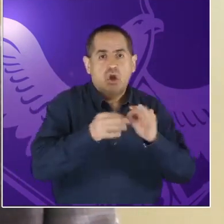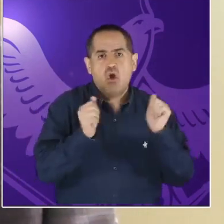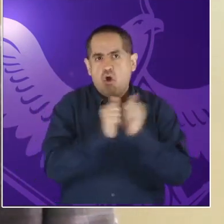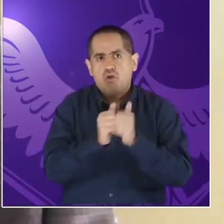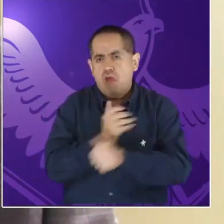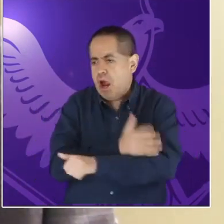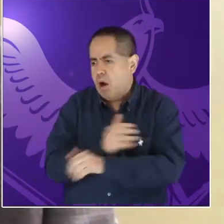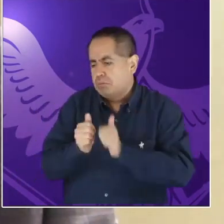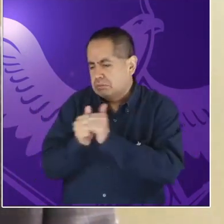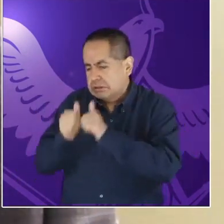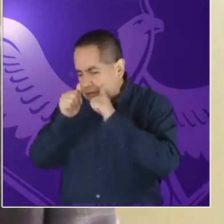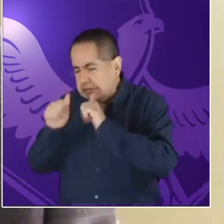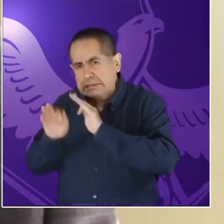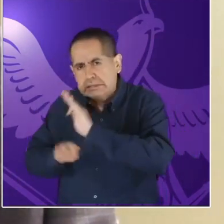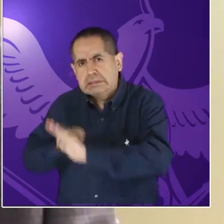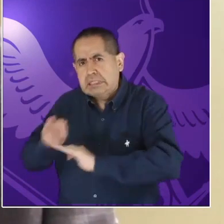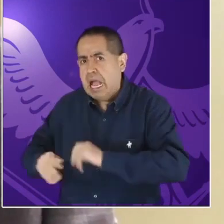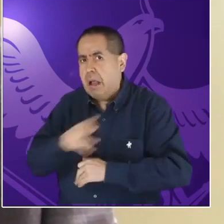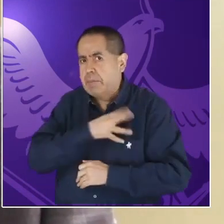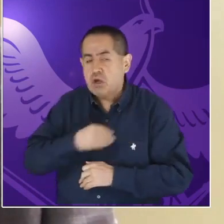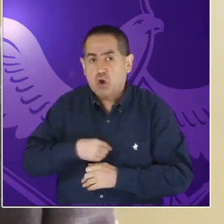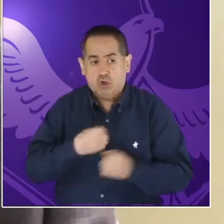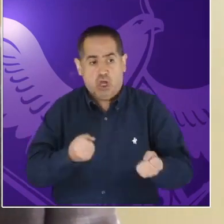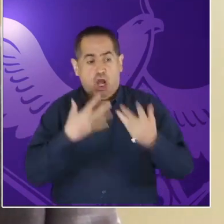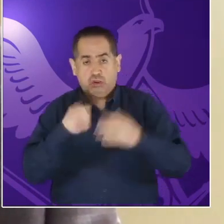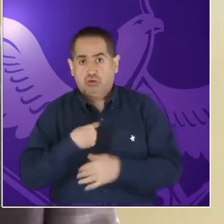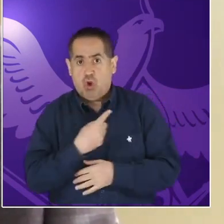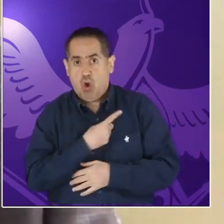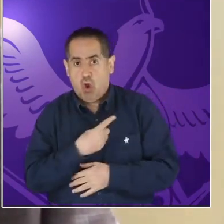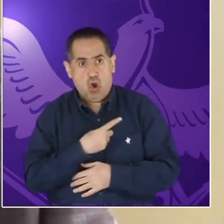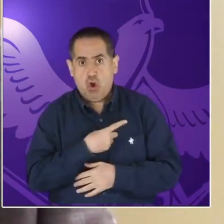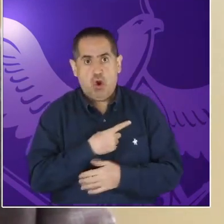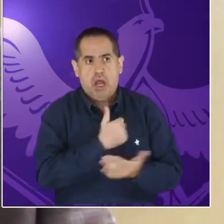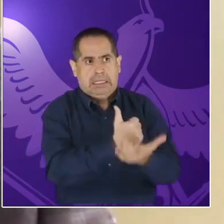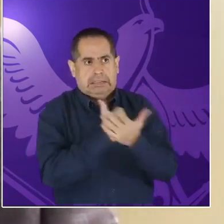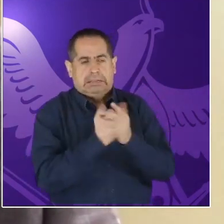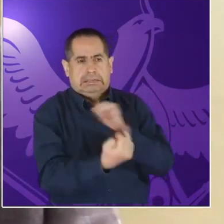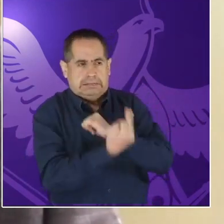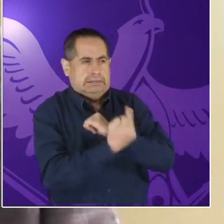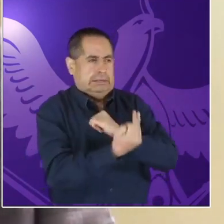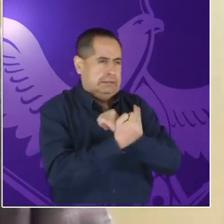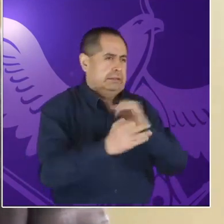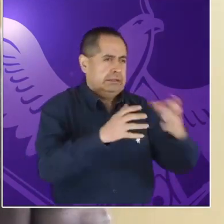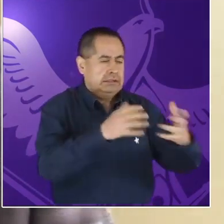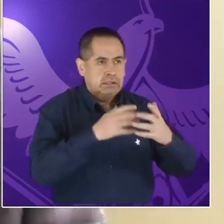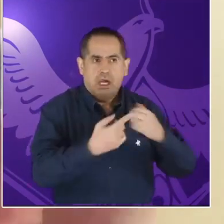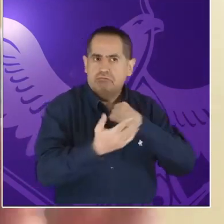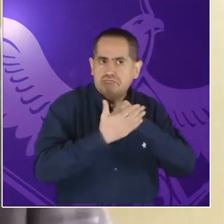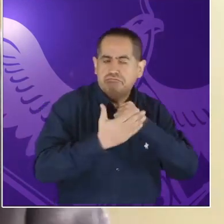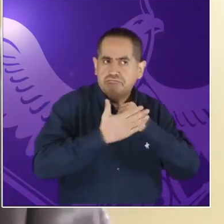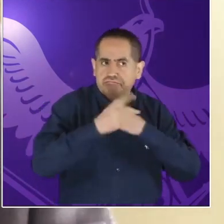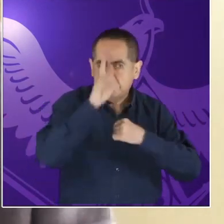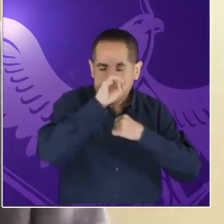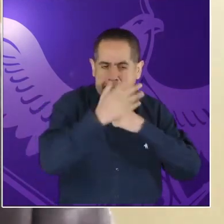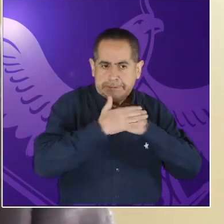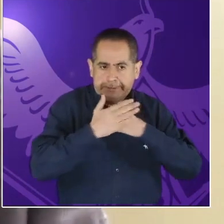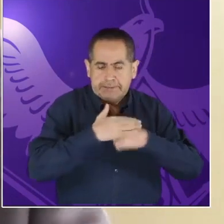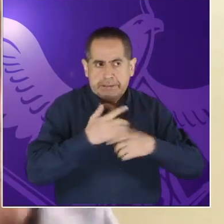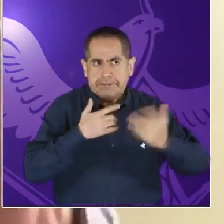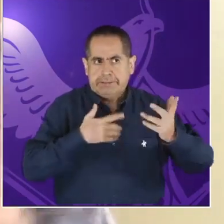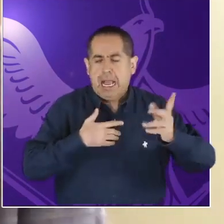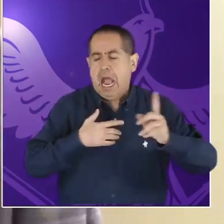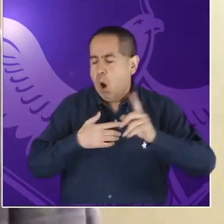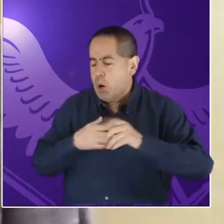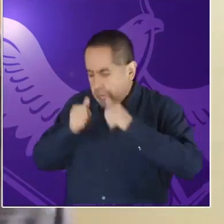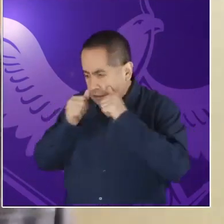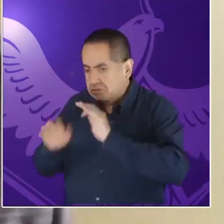ha estado acompañando a mi hijo pues, en la crianza, que no me ha dejado solo, que me ha marcado también pues, lineamientos importantes,